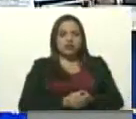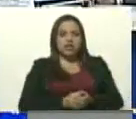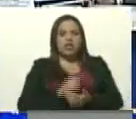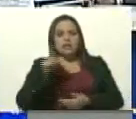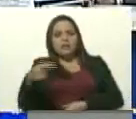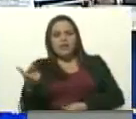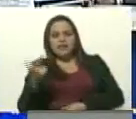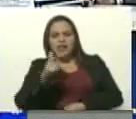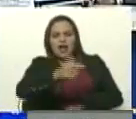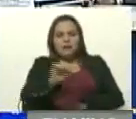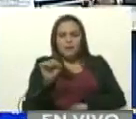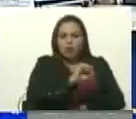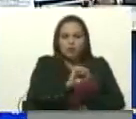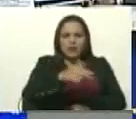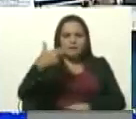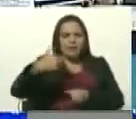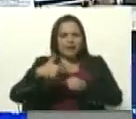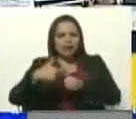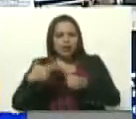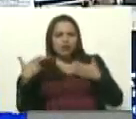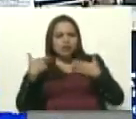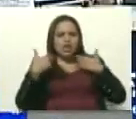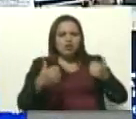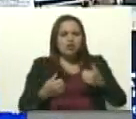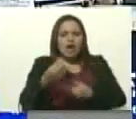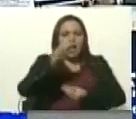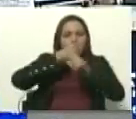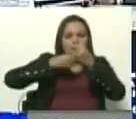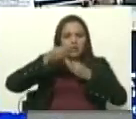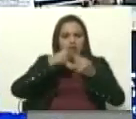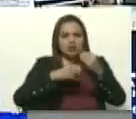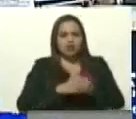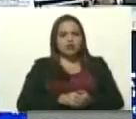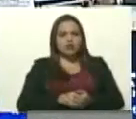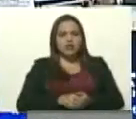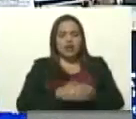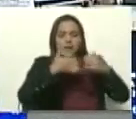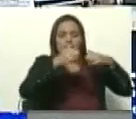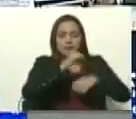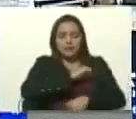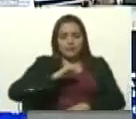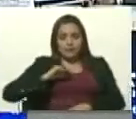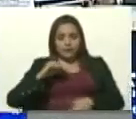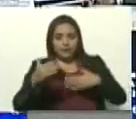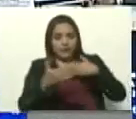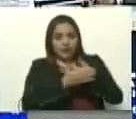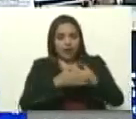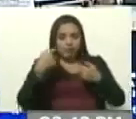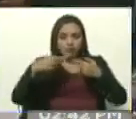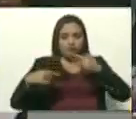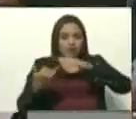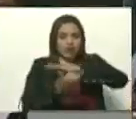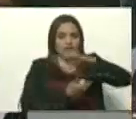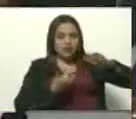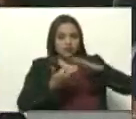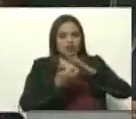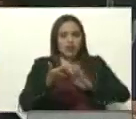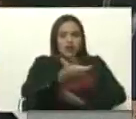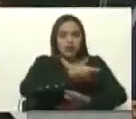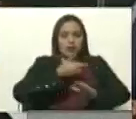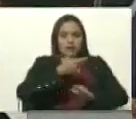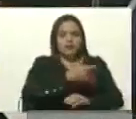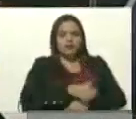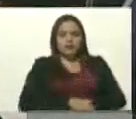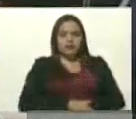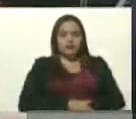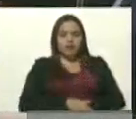transporte, petróleo, salud, alimentación, sector privado e instituciones del gobierno.